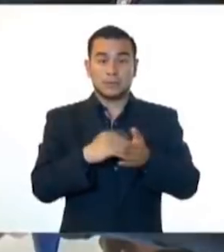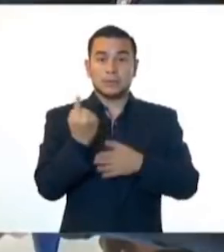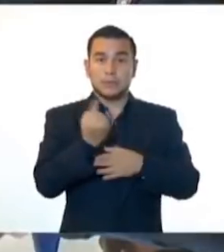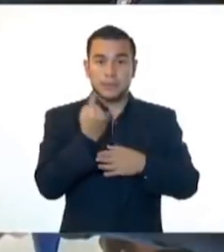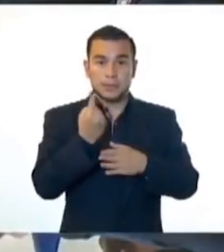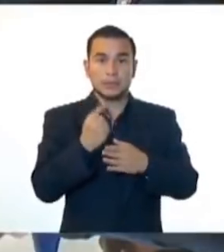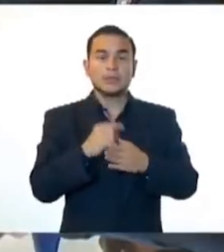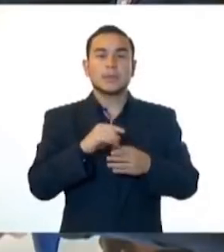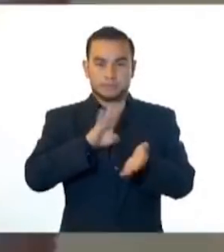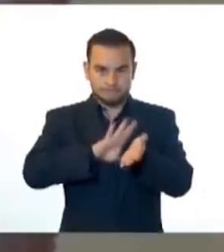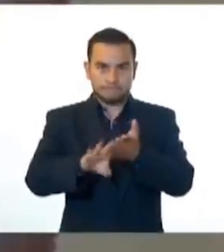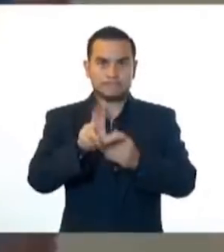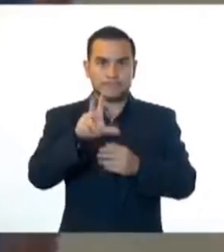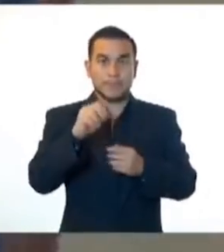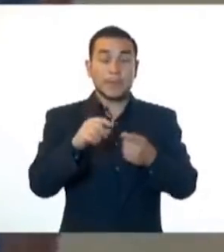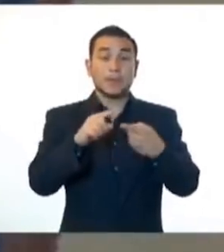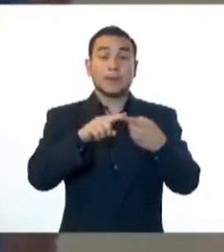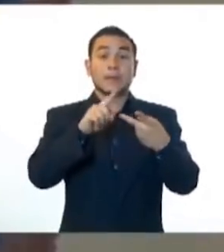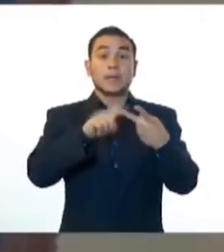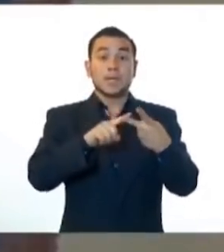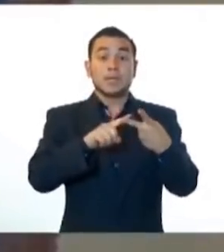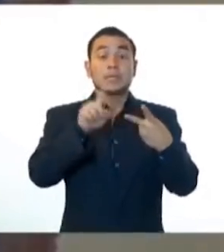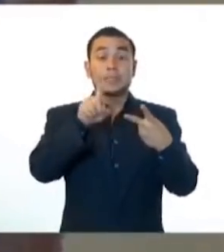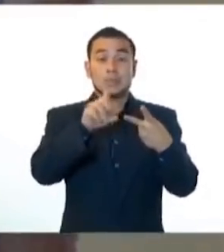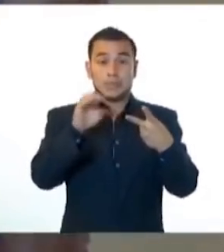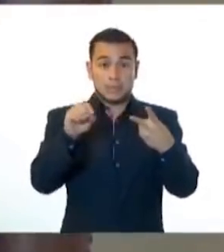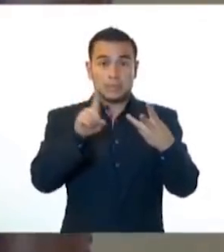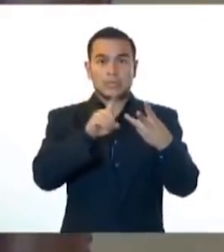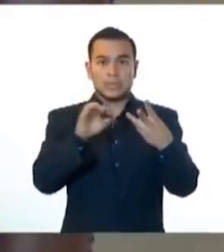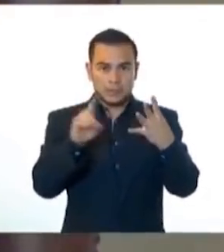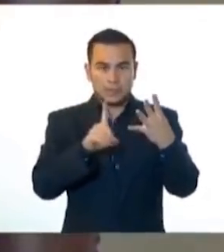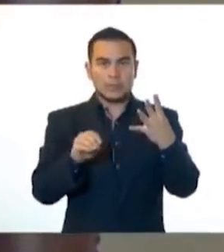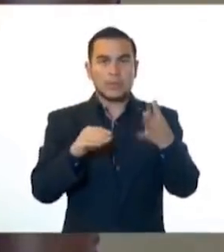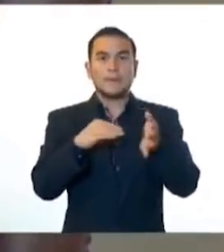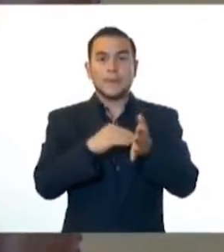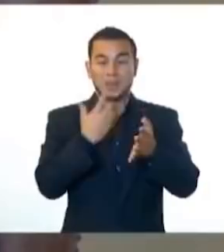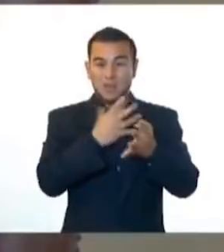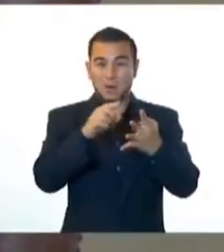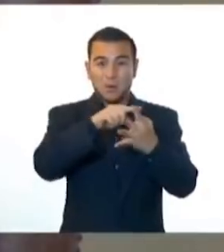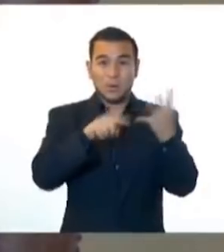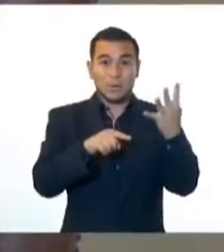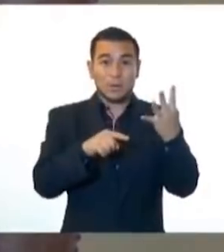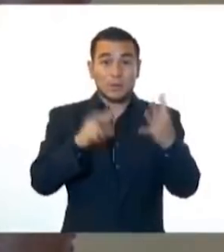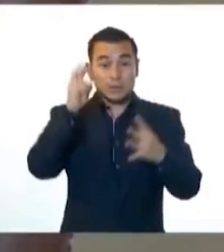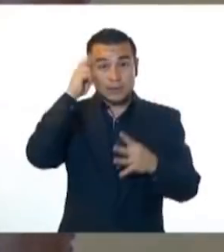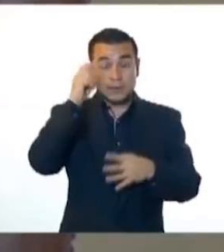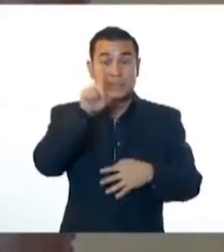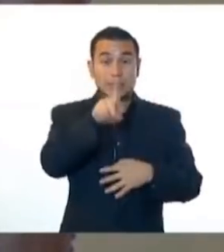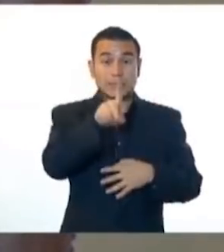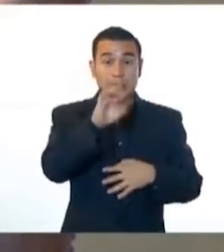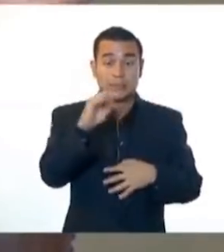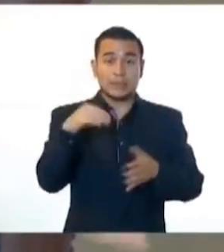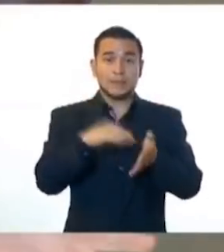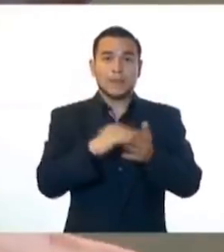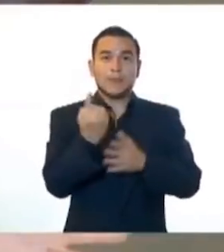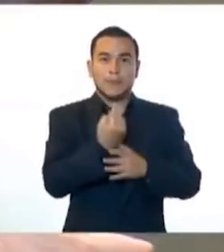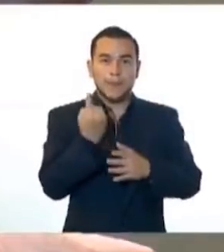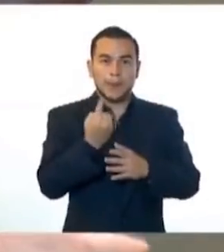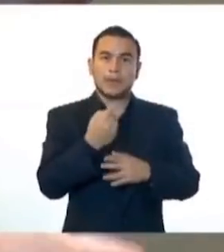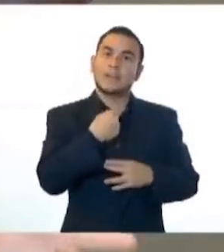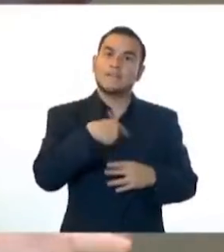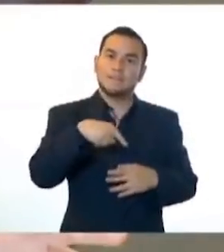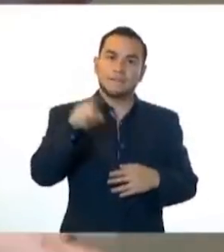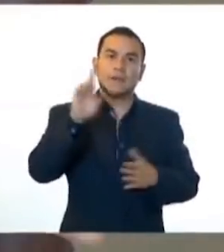100.000 viviendas mañana, 100.000 el domingo, 100.000 el lunes, 100.000 el martes, 100.000 el miércoles, 100.000 el jueves, y entonces van a ser 100.000 personas las que van a salir a